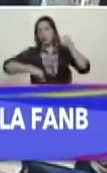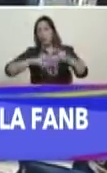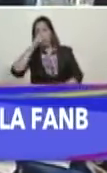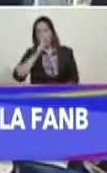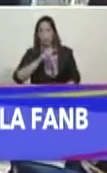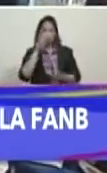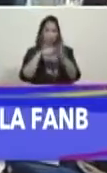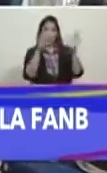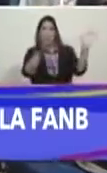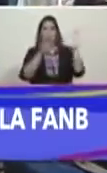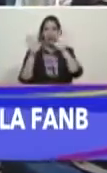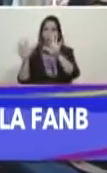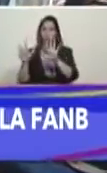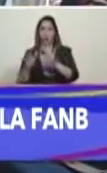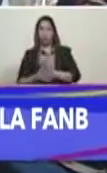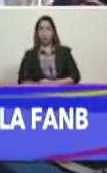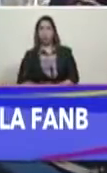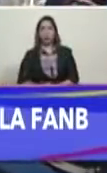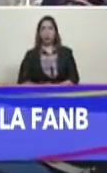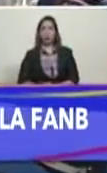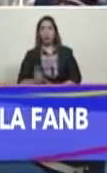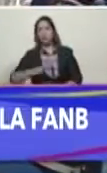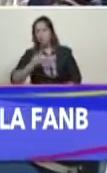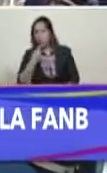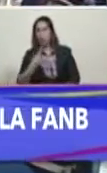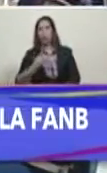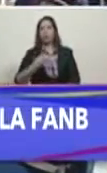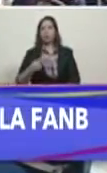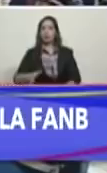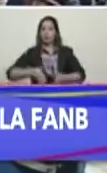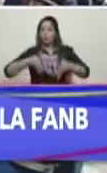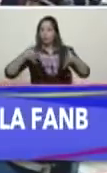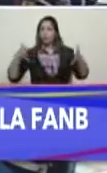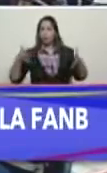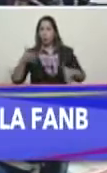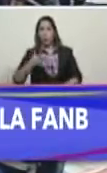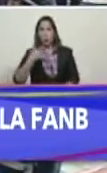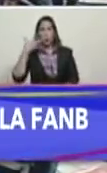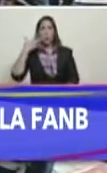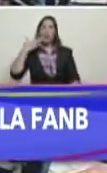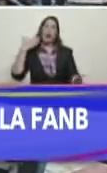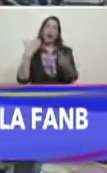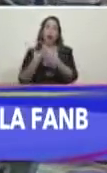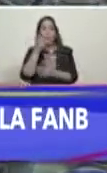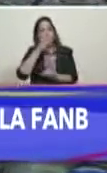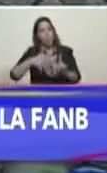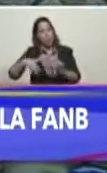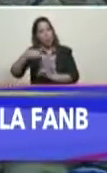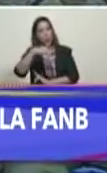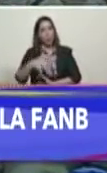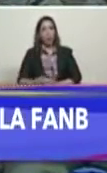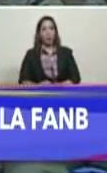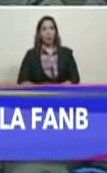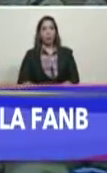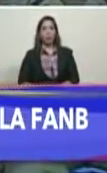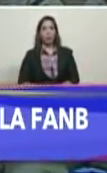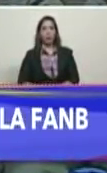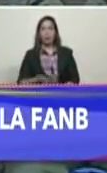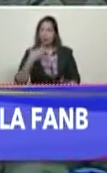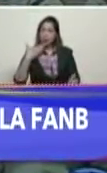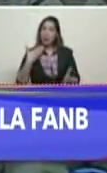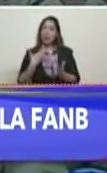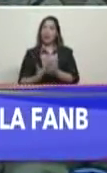2018, puedo decir con gran orgullo, gracias al pueblo, pero